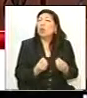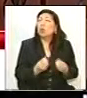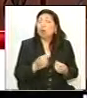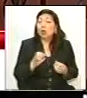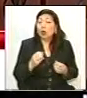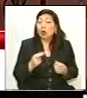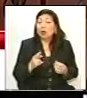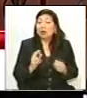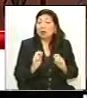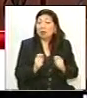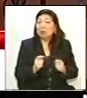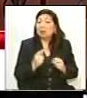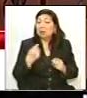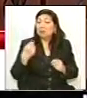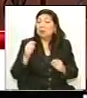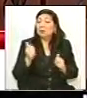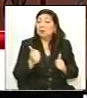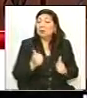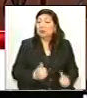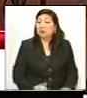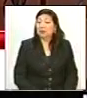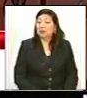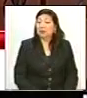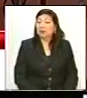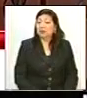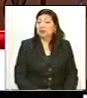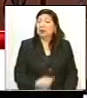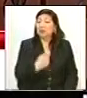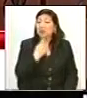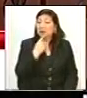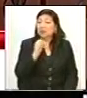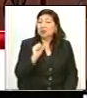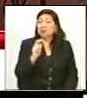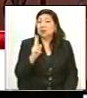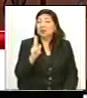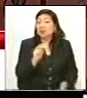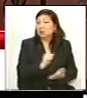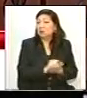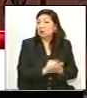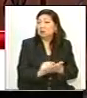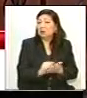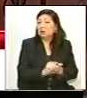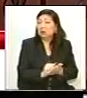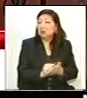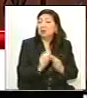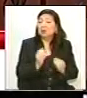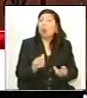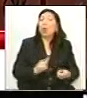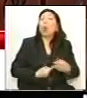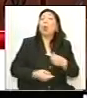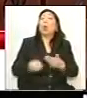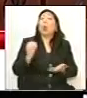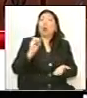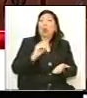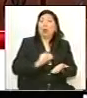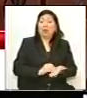Contraloría ahora le da el visto bueno y señala, bueno, dentro de tres meses vamos a volver a intervenir para, y cuando ya se gastó